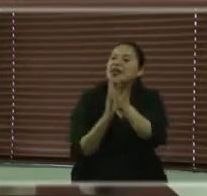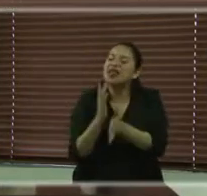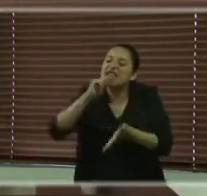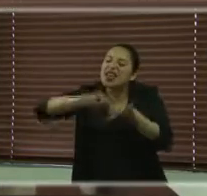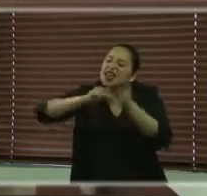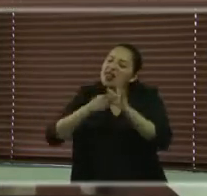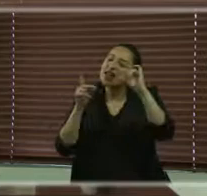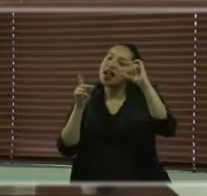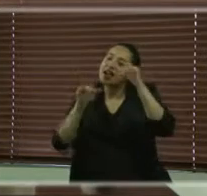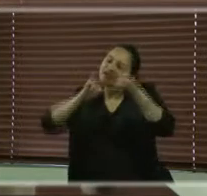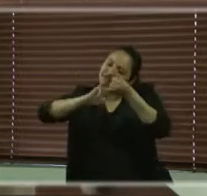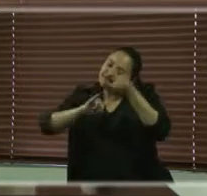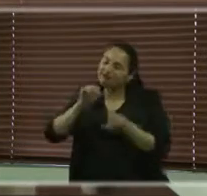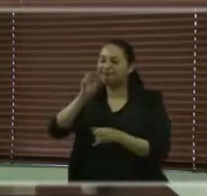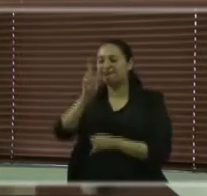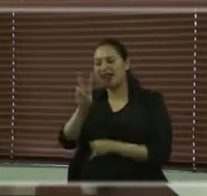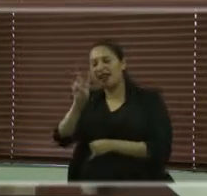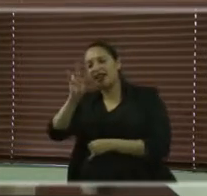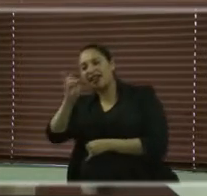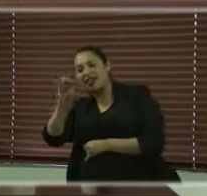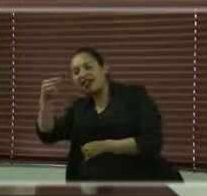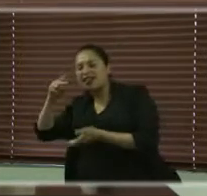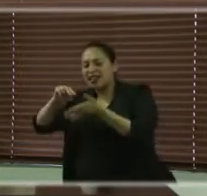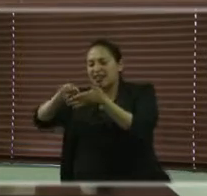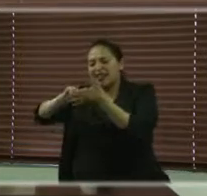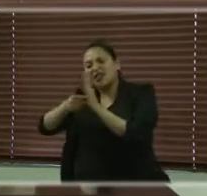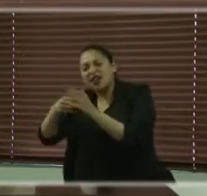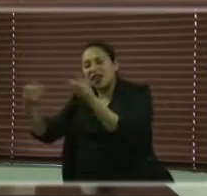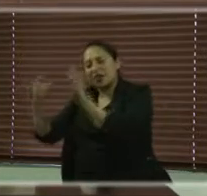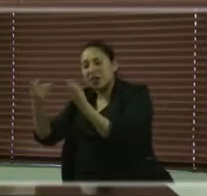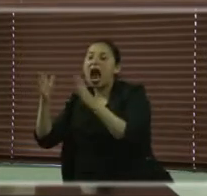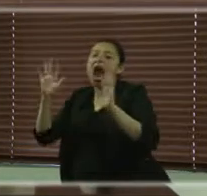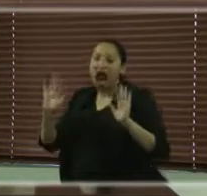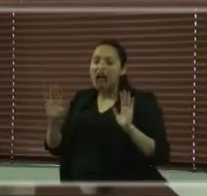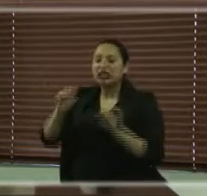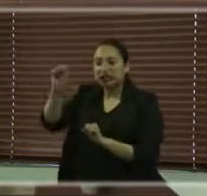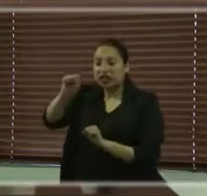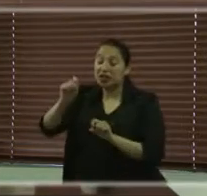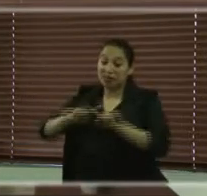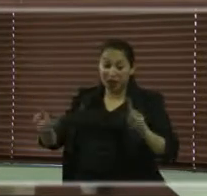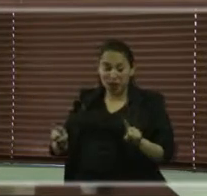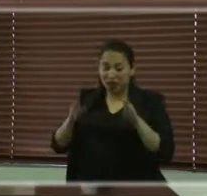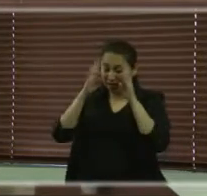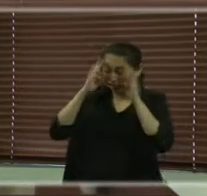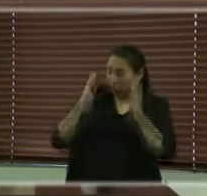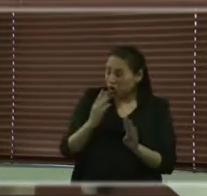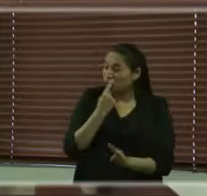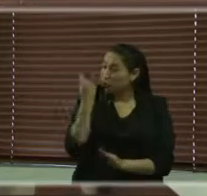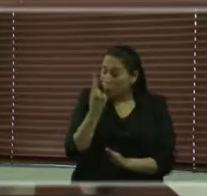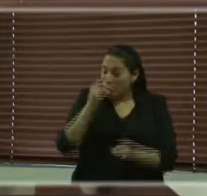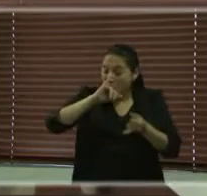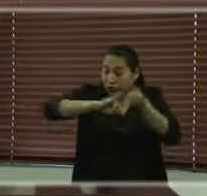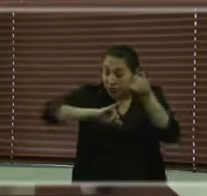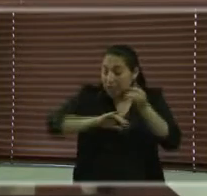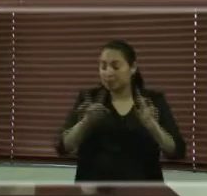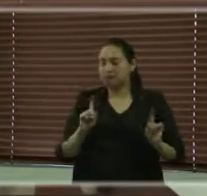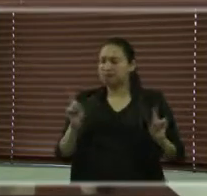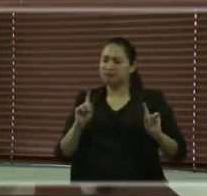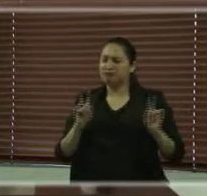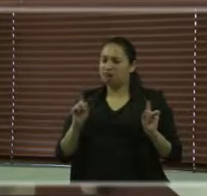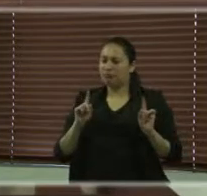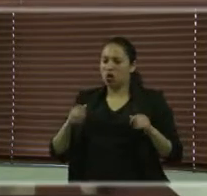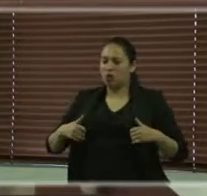yo tenía una pregunta sobre el tema de capacidad jurídica Pues que es uno de los temas que más nos preocupa en las acciones que hacemos de incidencia